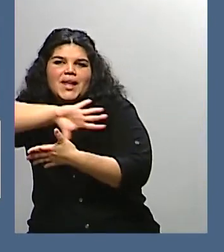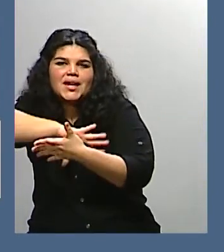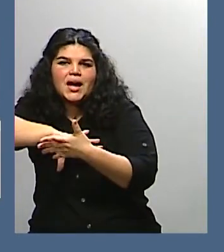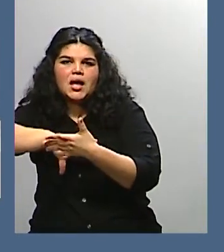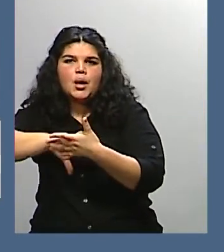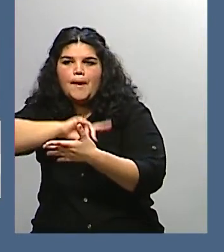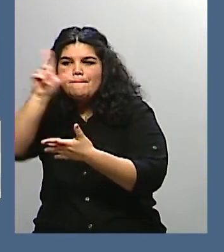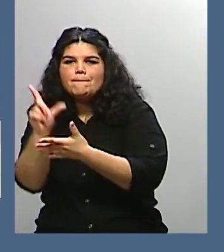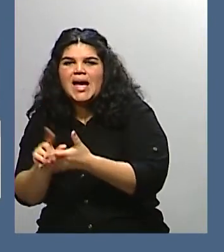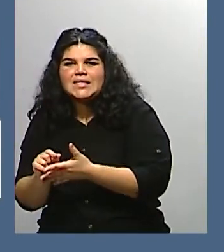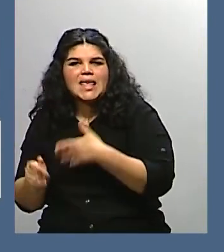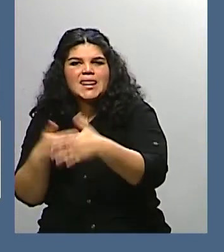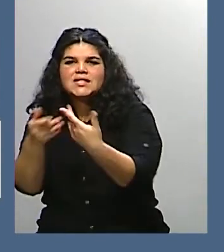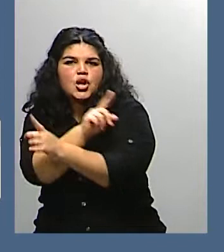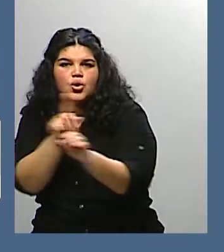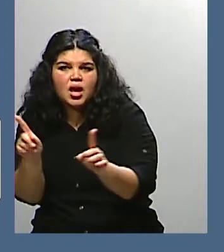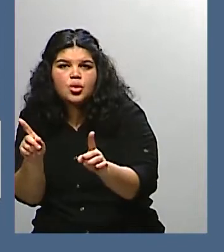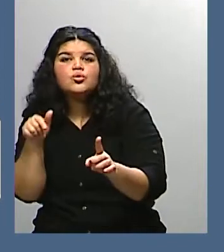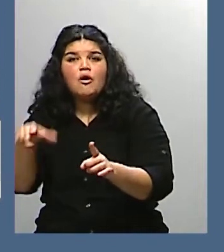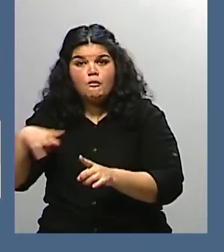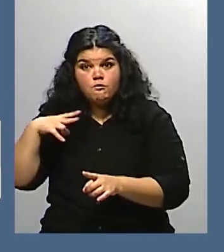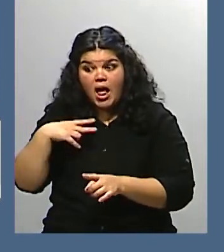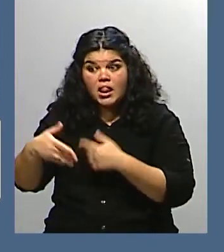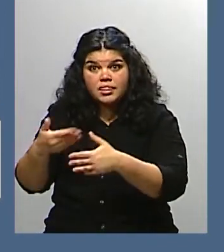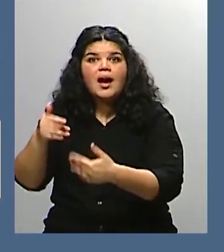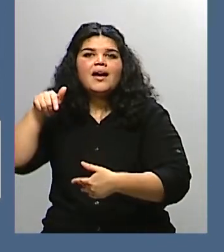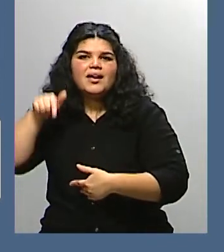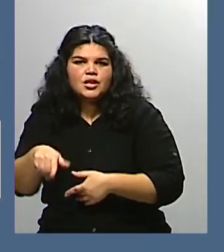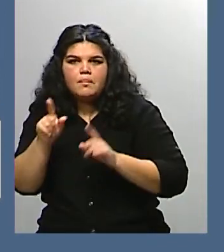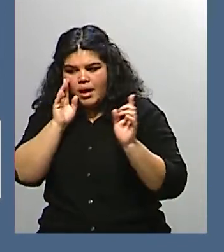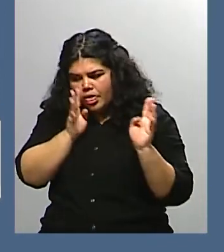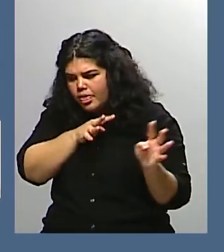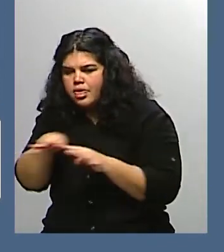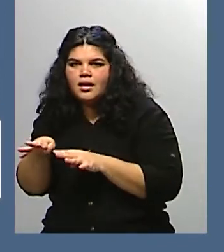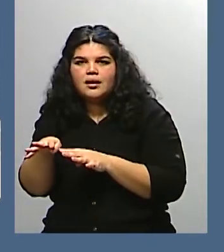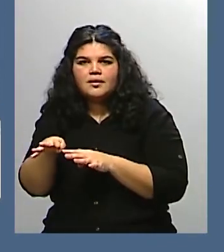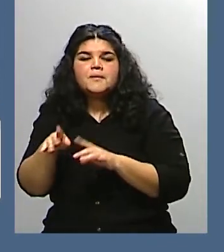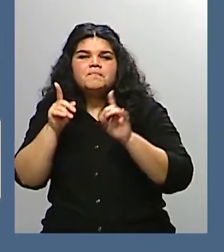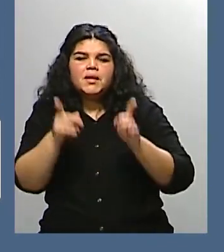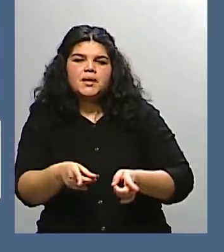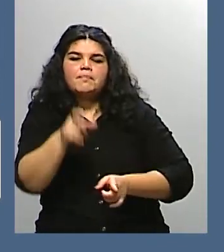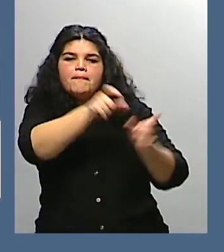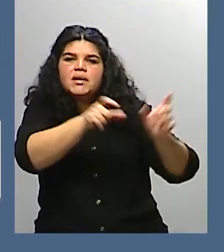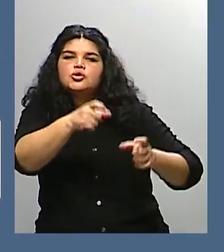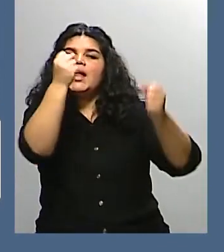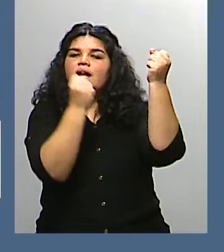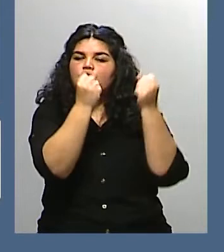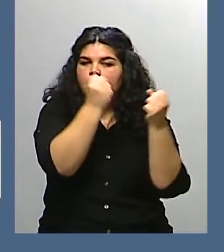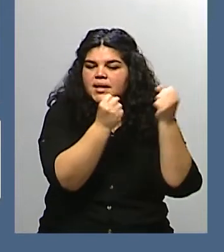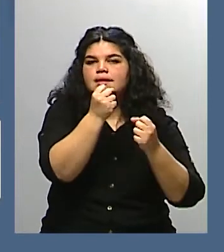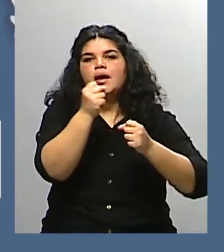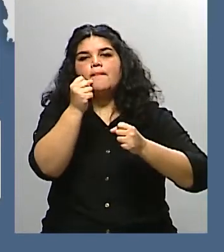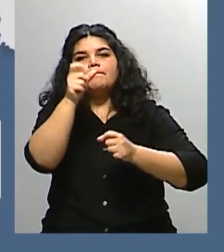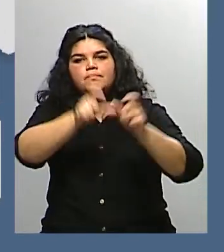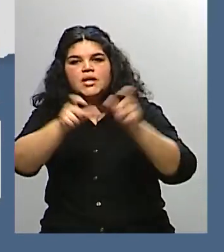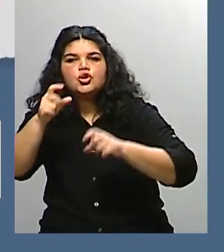energética y productiva. Y ya, digamos, muchos economistas y analistas están viendo que en esa transición económica